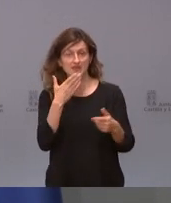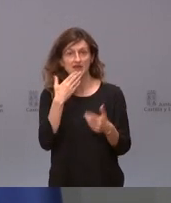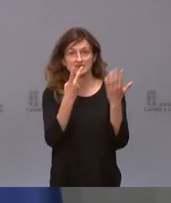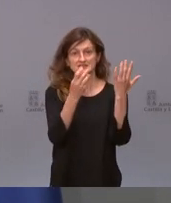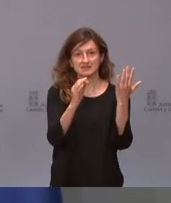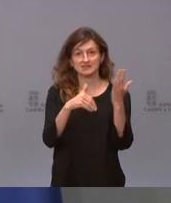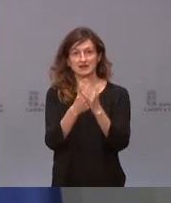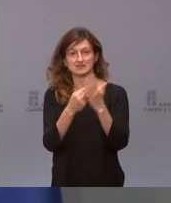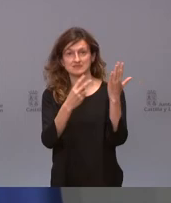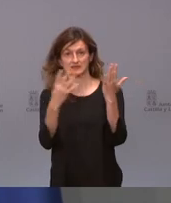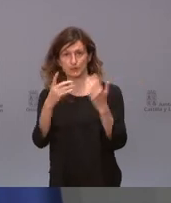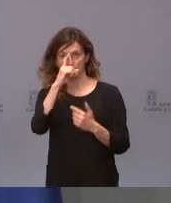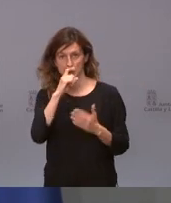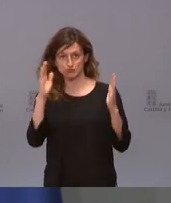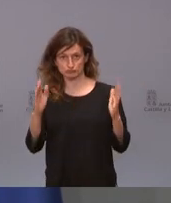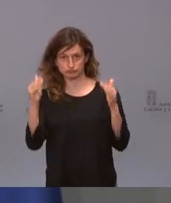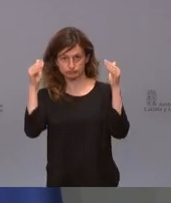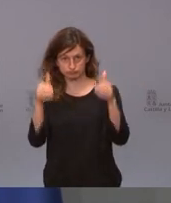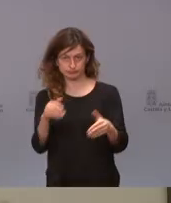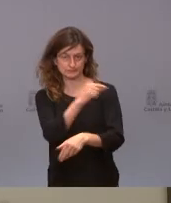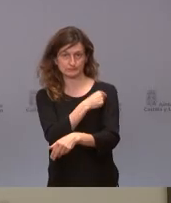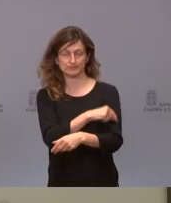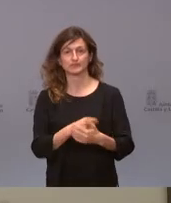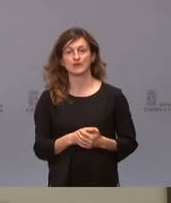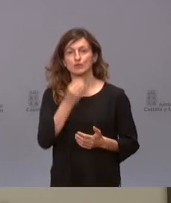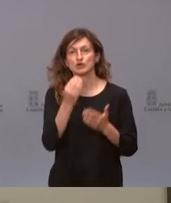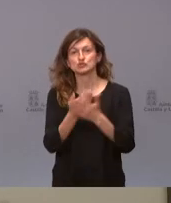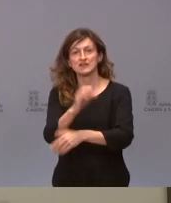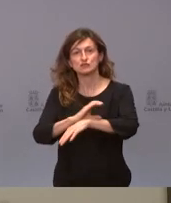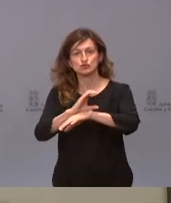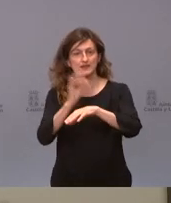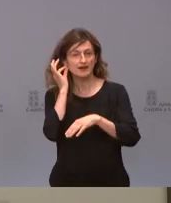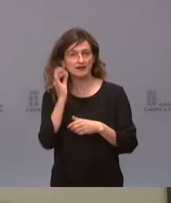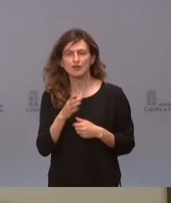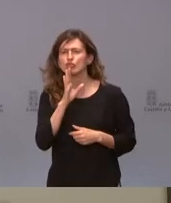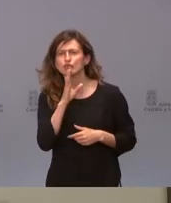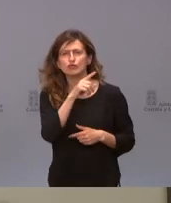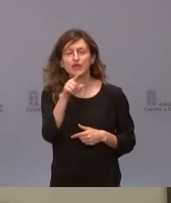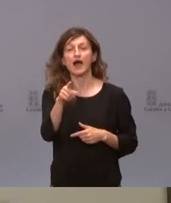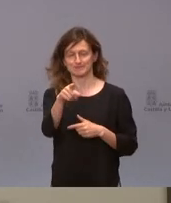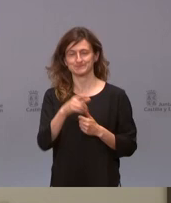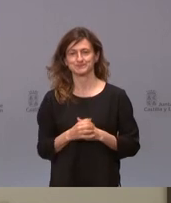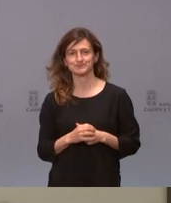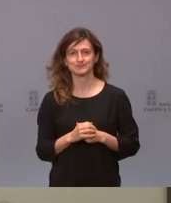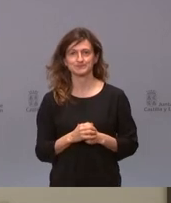y 79 años buenos días consejera no estás aquí